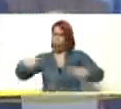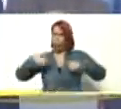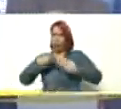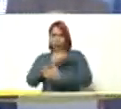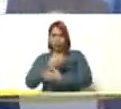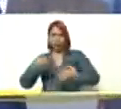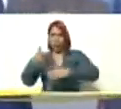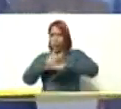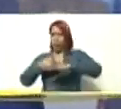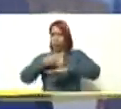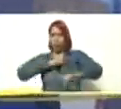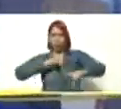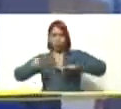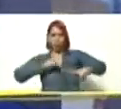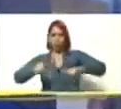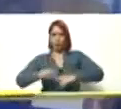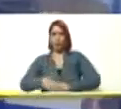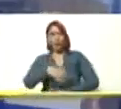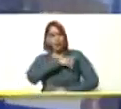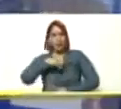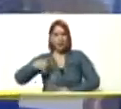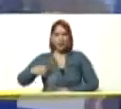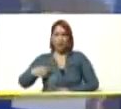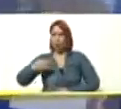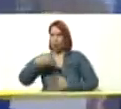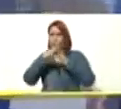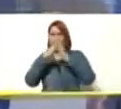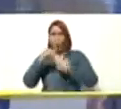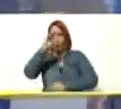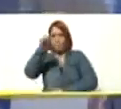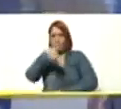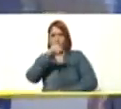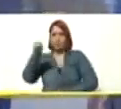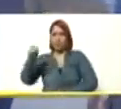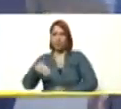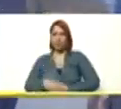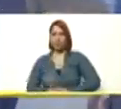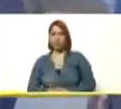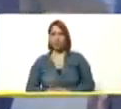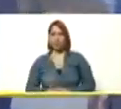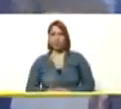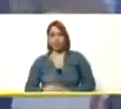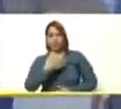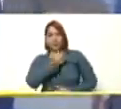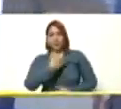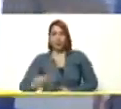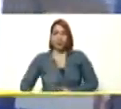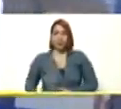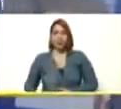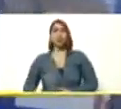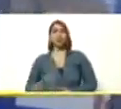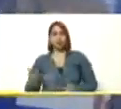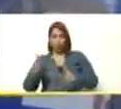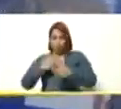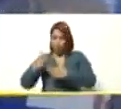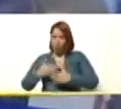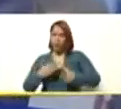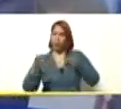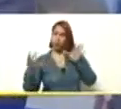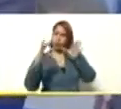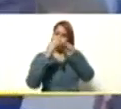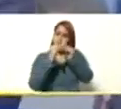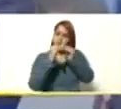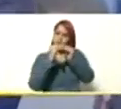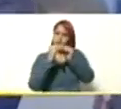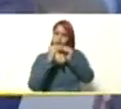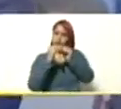extraordinario gobernante. Y te deseo todo el éxito y todas las bendiciones. Presidente, yo comparto con usted su opinión.